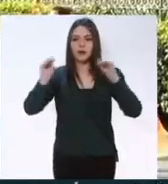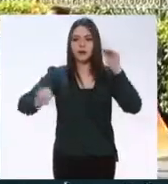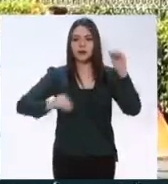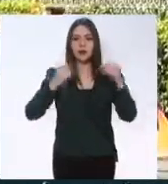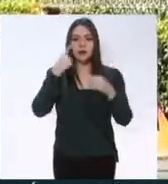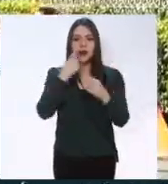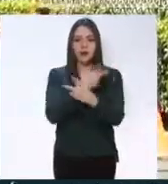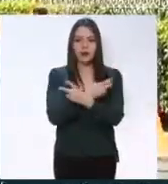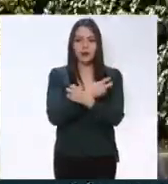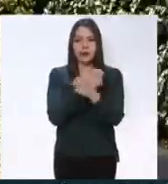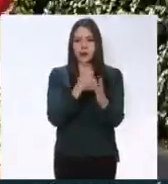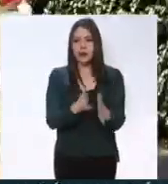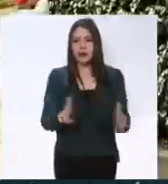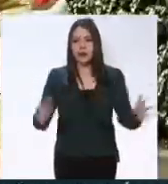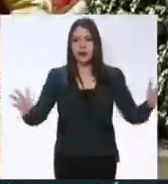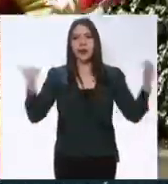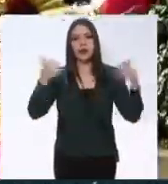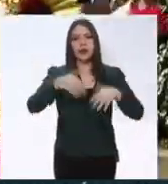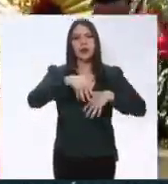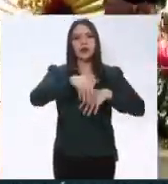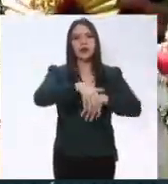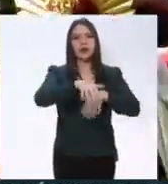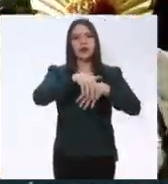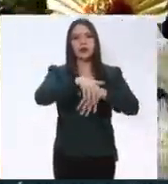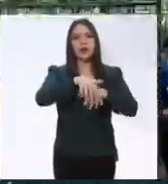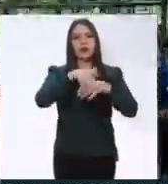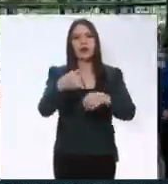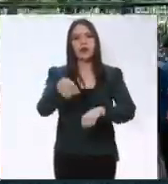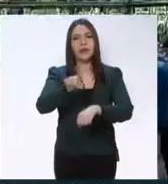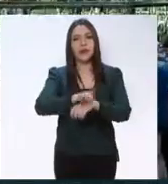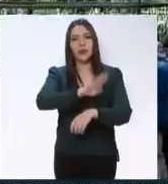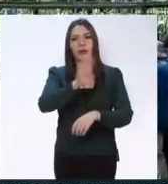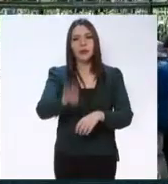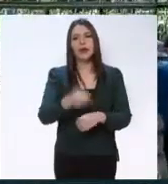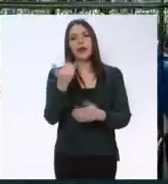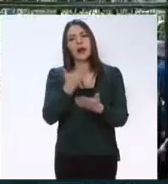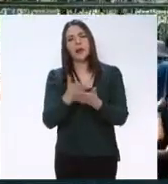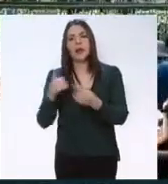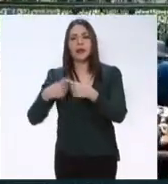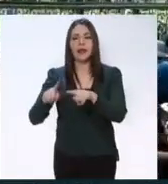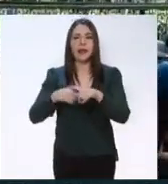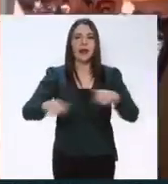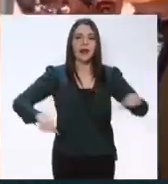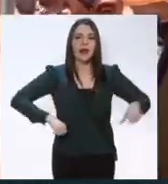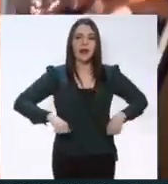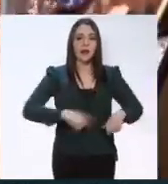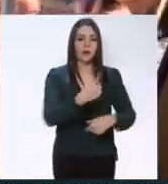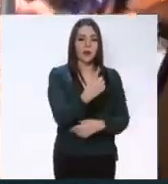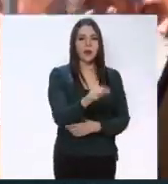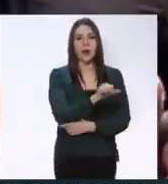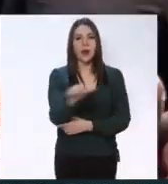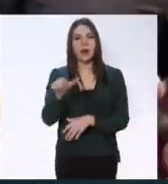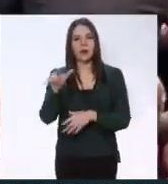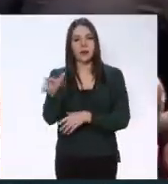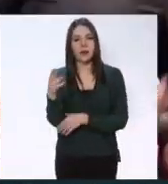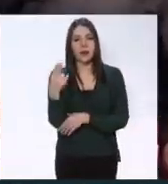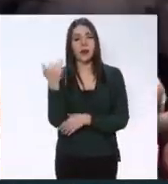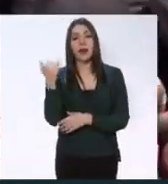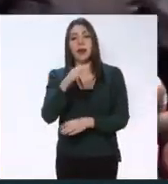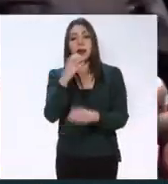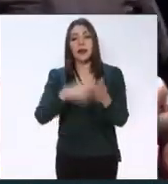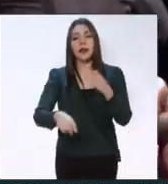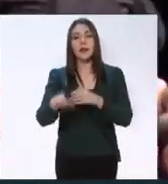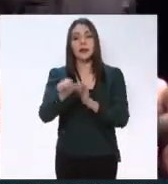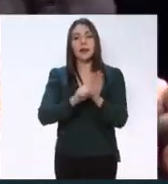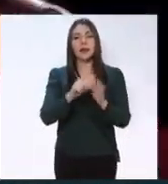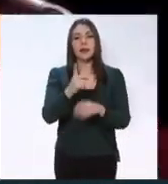desfile comunitario, además de actividades alternas del 1 al 17 de noviembre. Y para cerrar en el mes de diciembre, los días